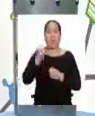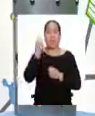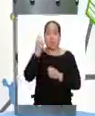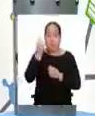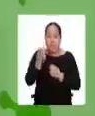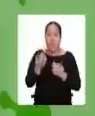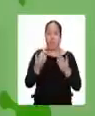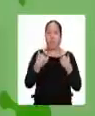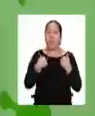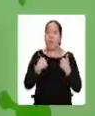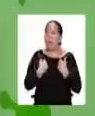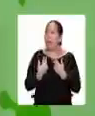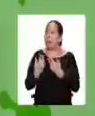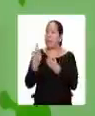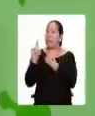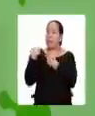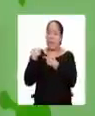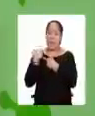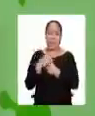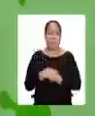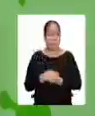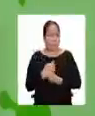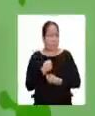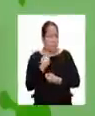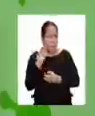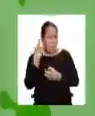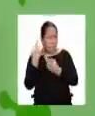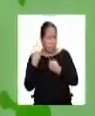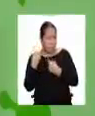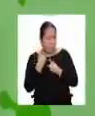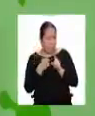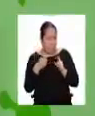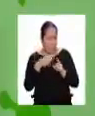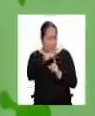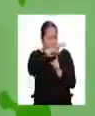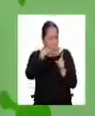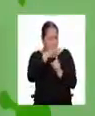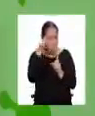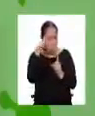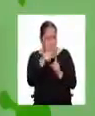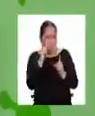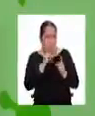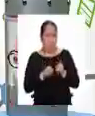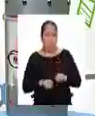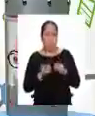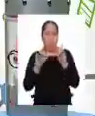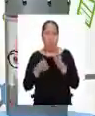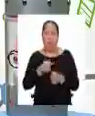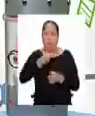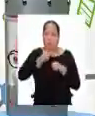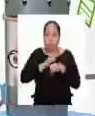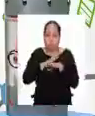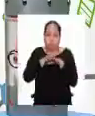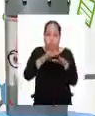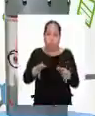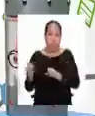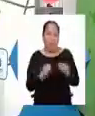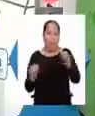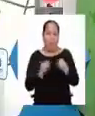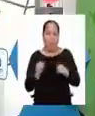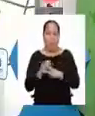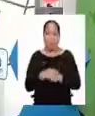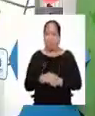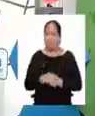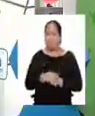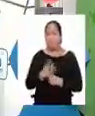y responsables. Oye, uno es responsable, solo que a la naturaleza de vez en cuando le da por mandar una inundación o un terremoto.